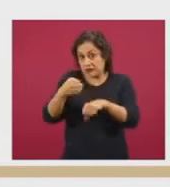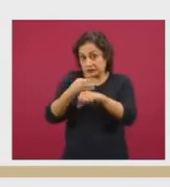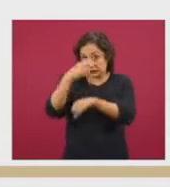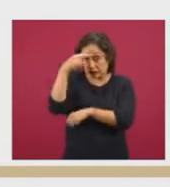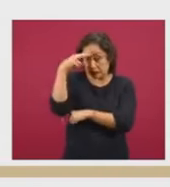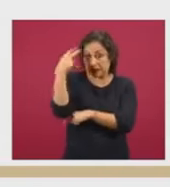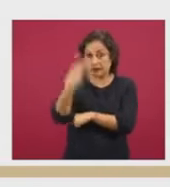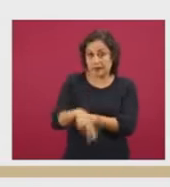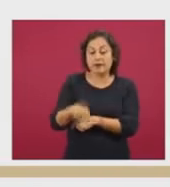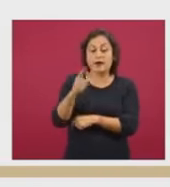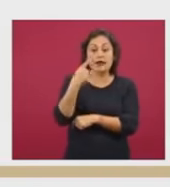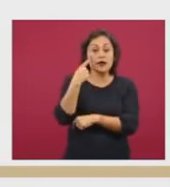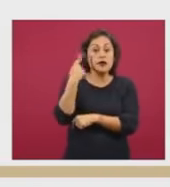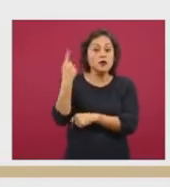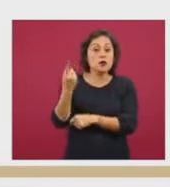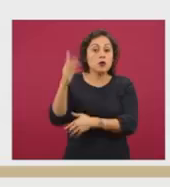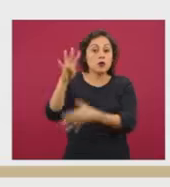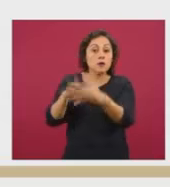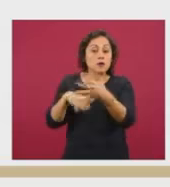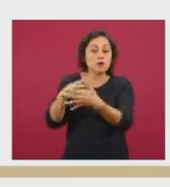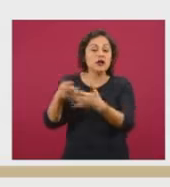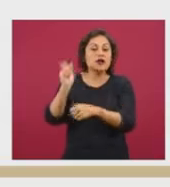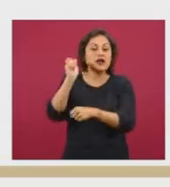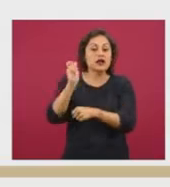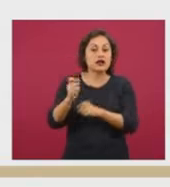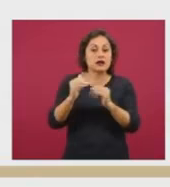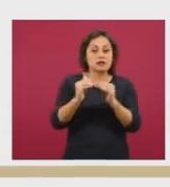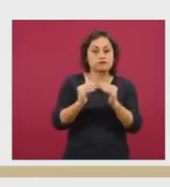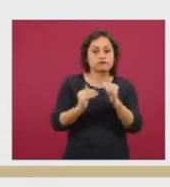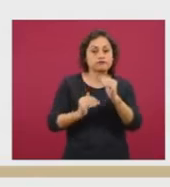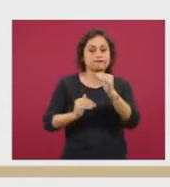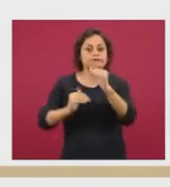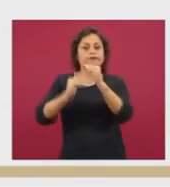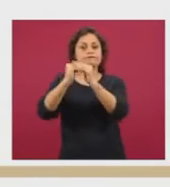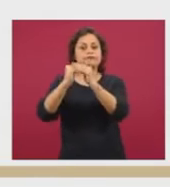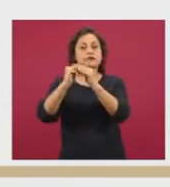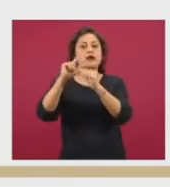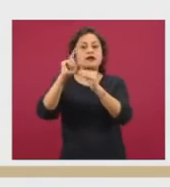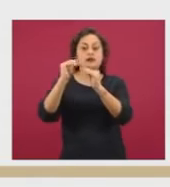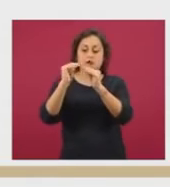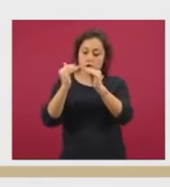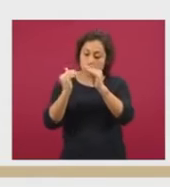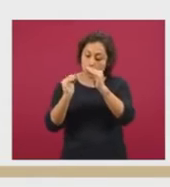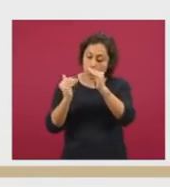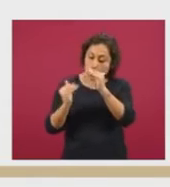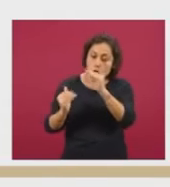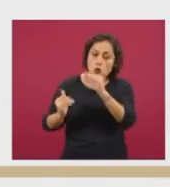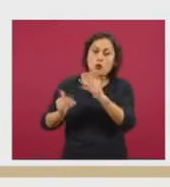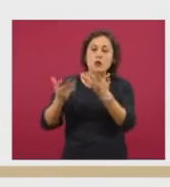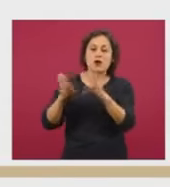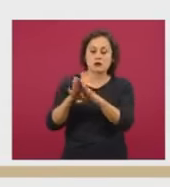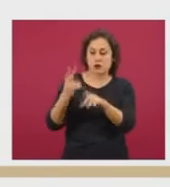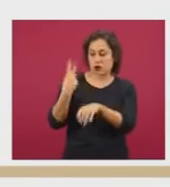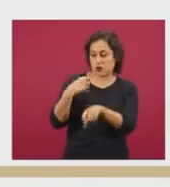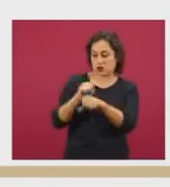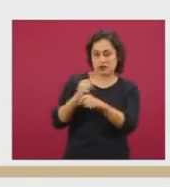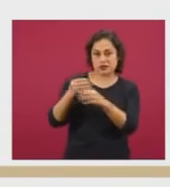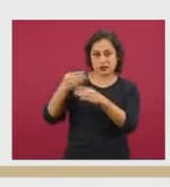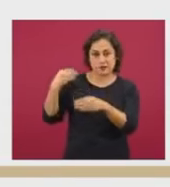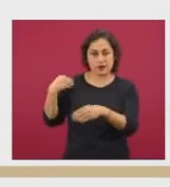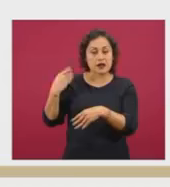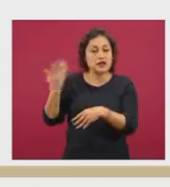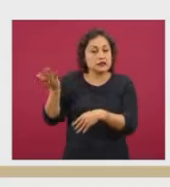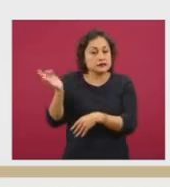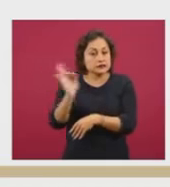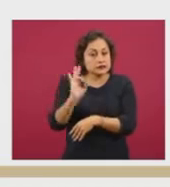punto máximo y ha ido bajando, aunque posiblemente aquí ya por la intensidad de los colores, vemos que en las últimas 2 semanas tal vez